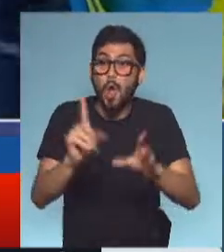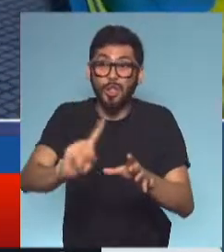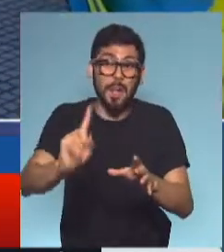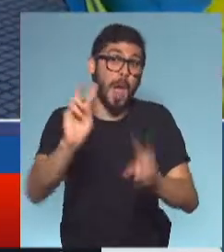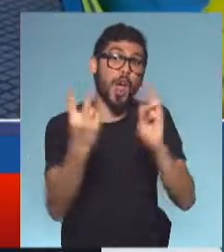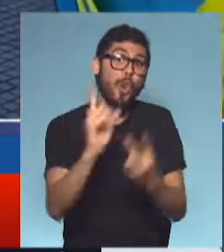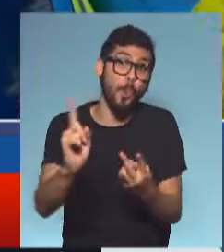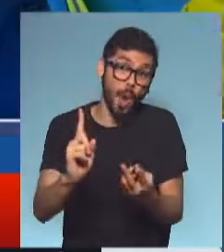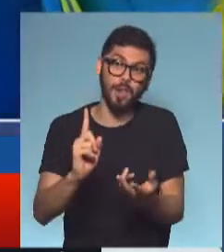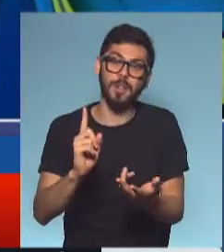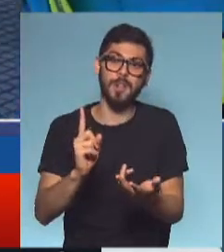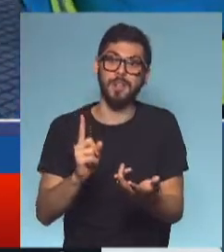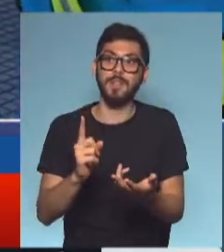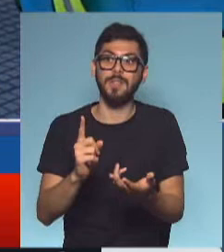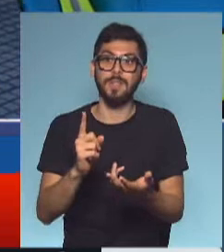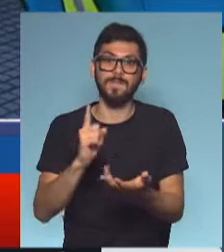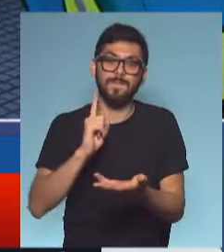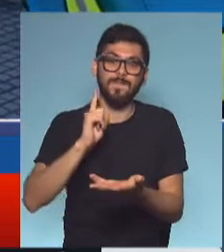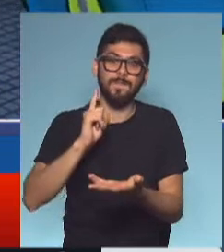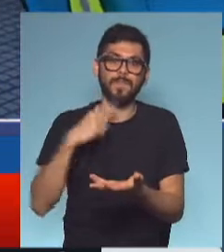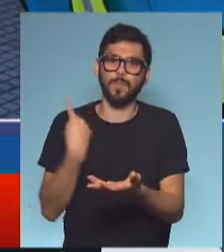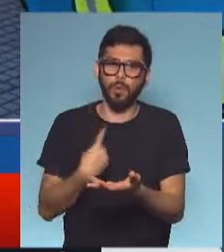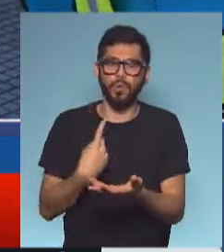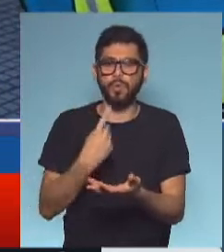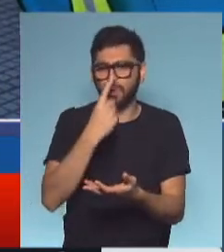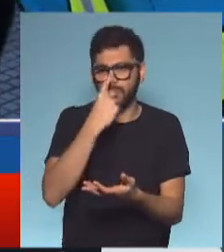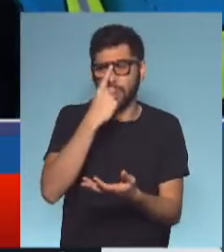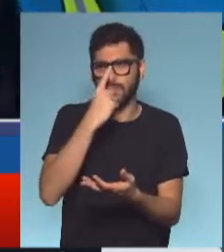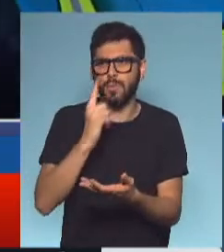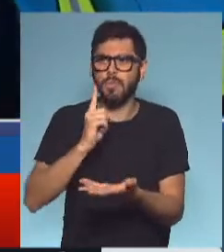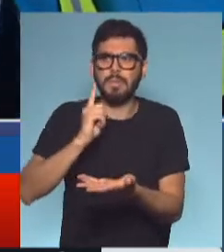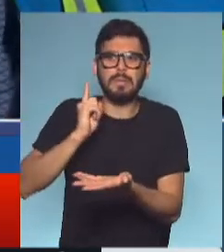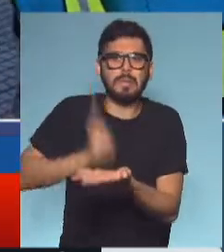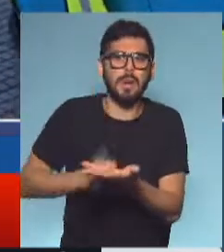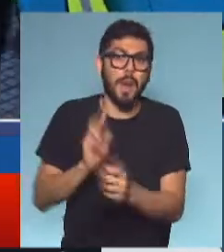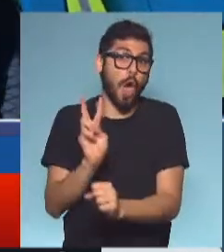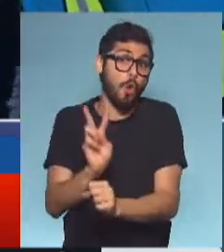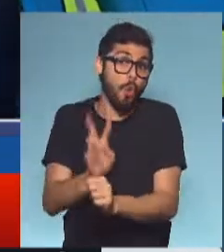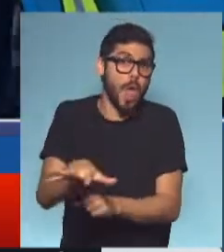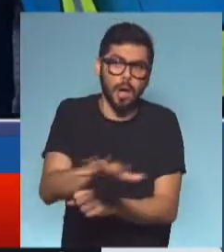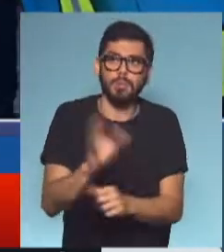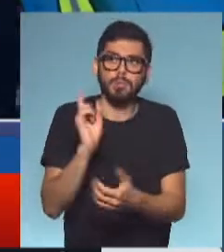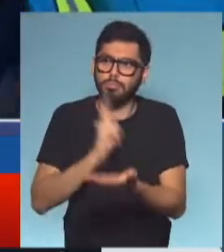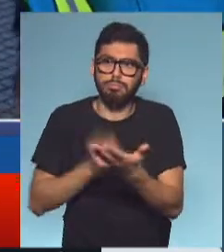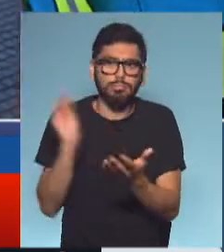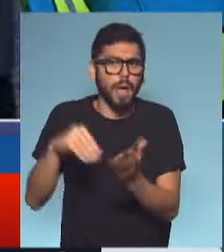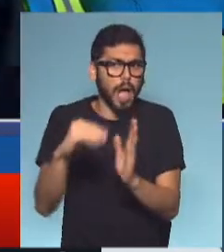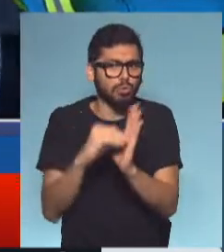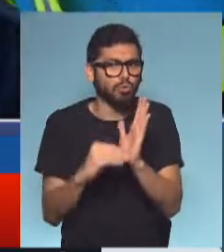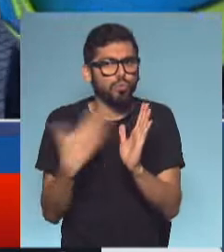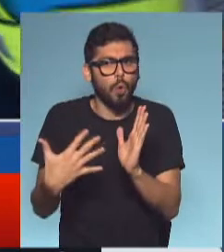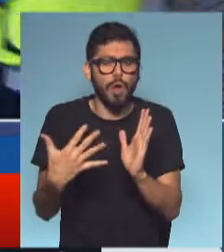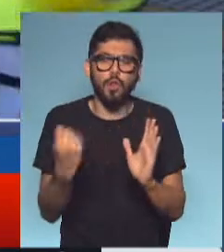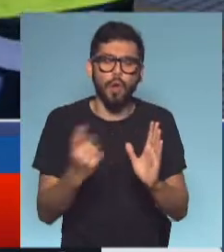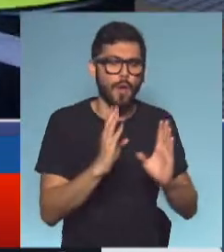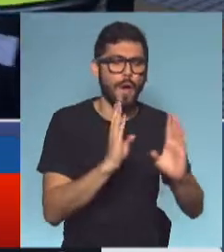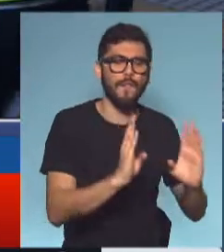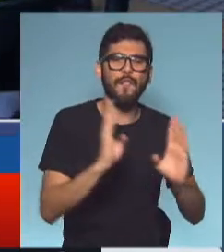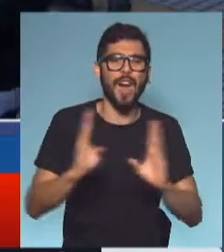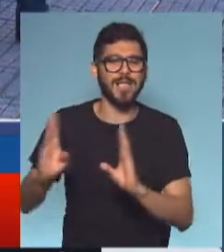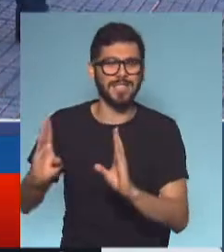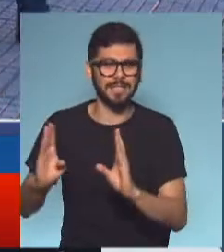básicamente. Pero sí, nosotros tomamos un montón de medidas de cuidado adicionales Nosotros en cada una de las fases tenemos